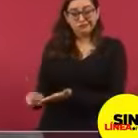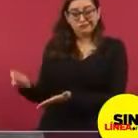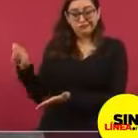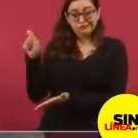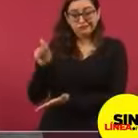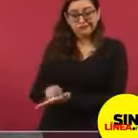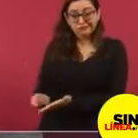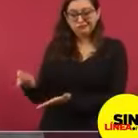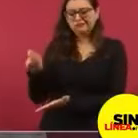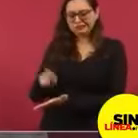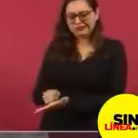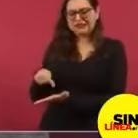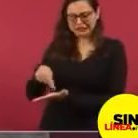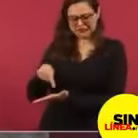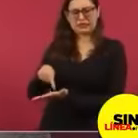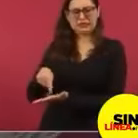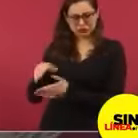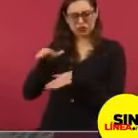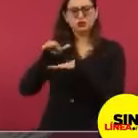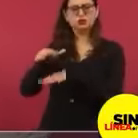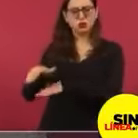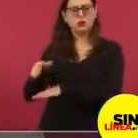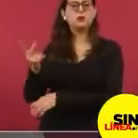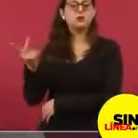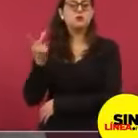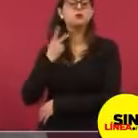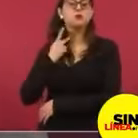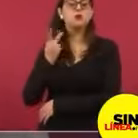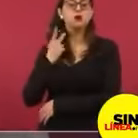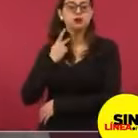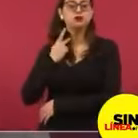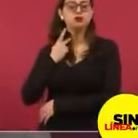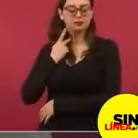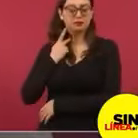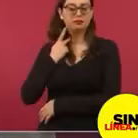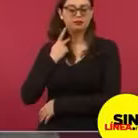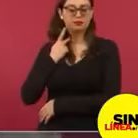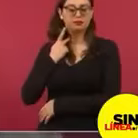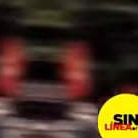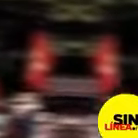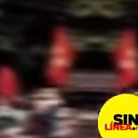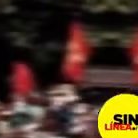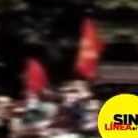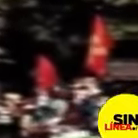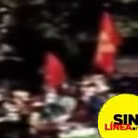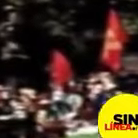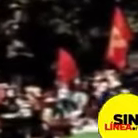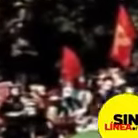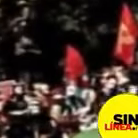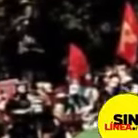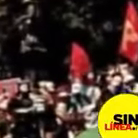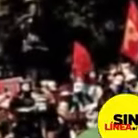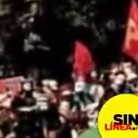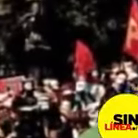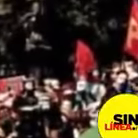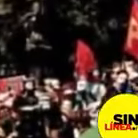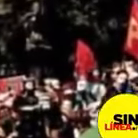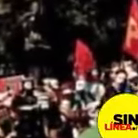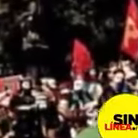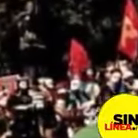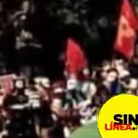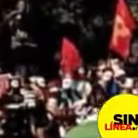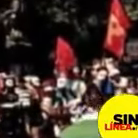Que sí tiene que ver con política, pero más que nada con una actividad académica.